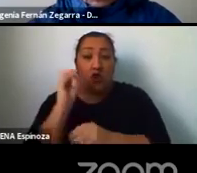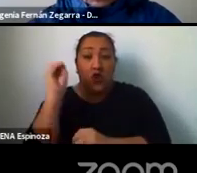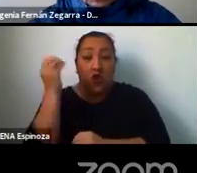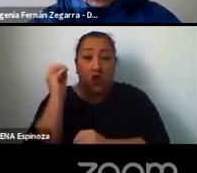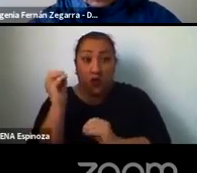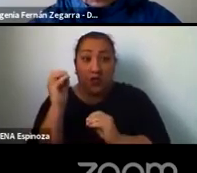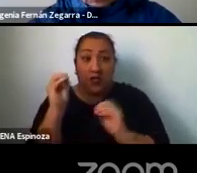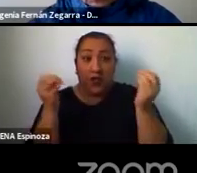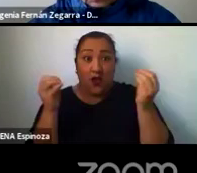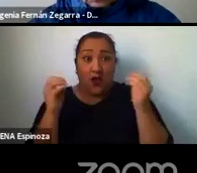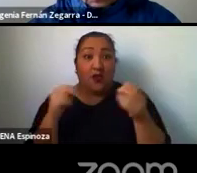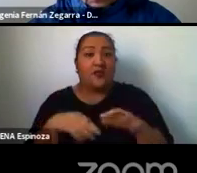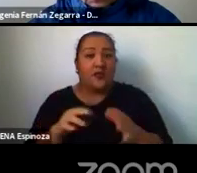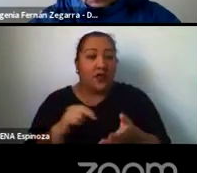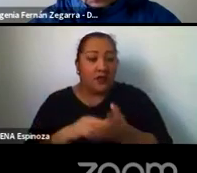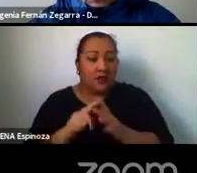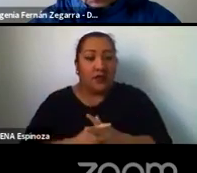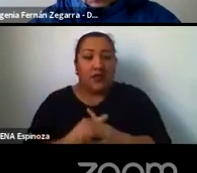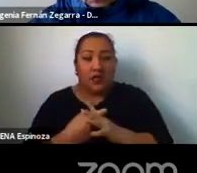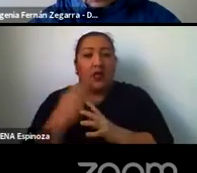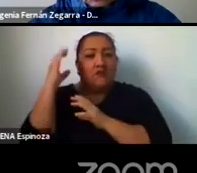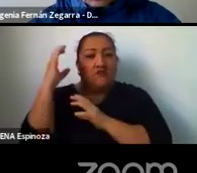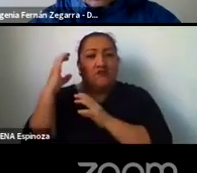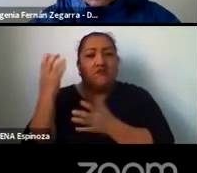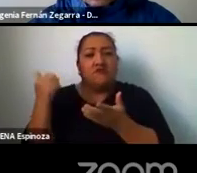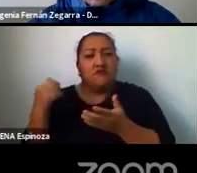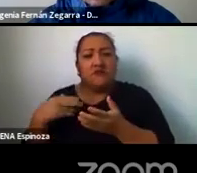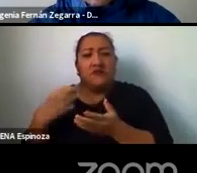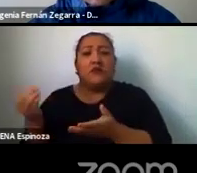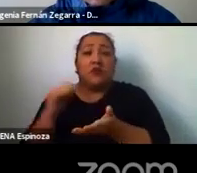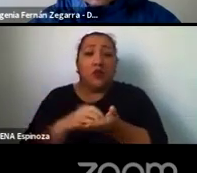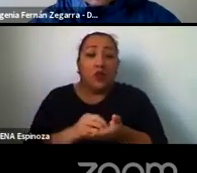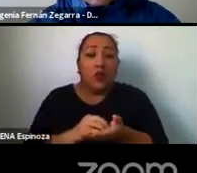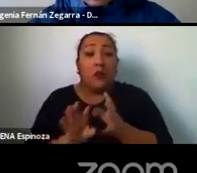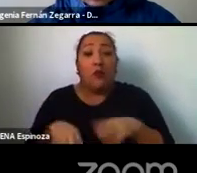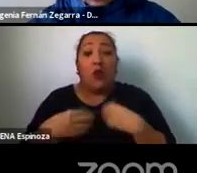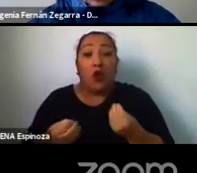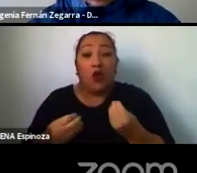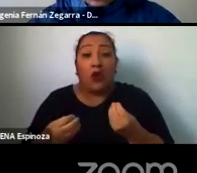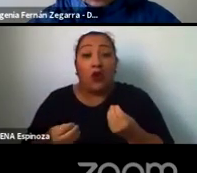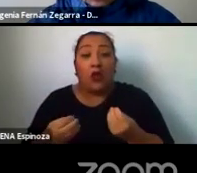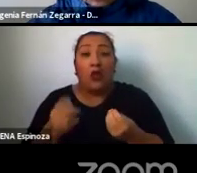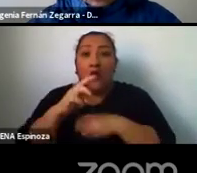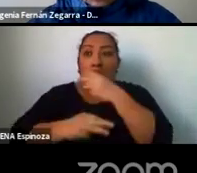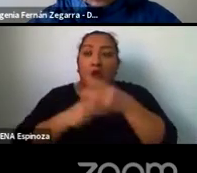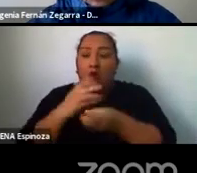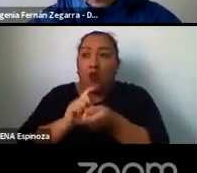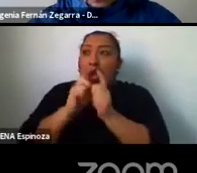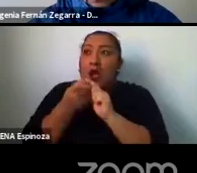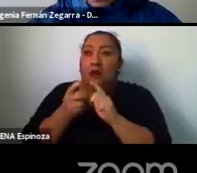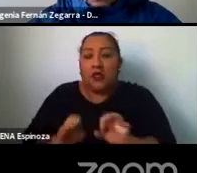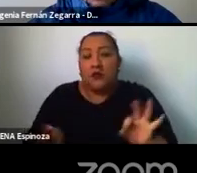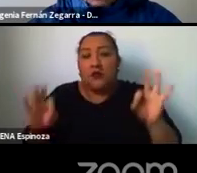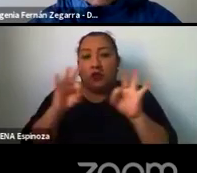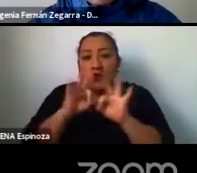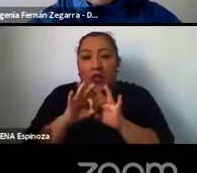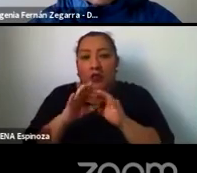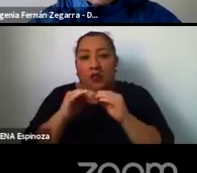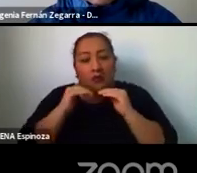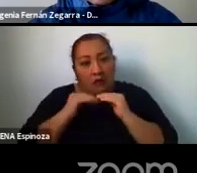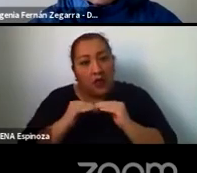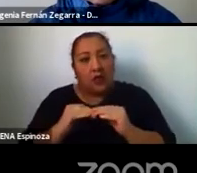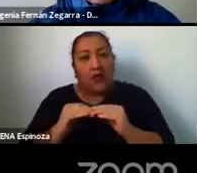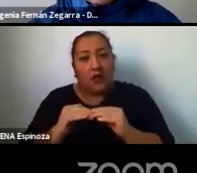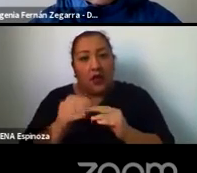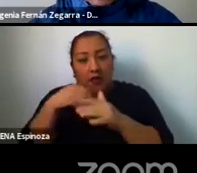han incluso iniciado una campaña de justificar por qué es un mundo que ha cambiado, es importante mantener la